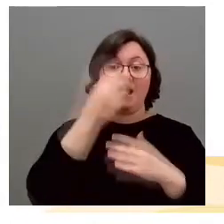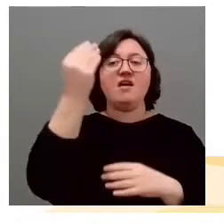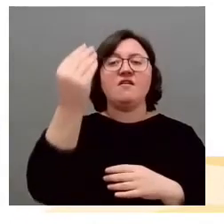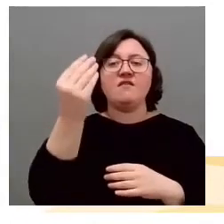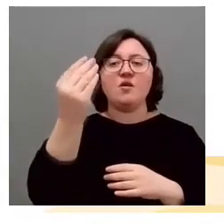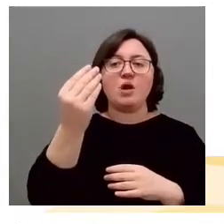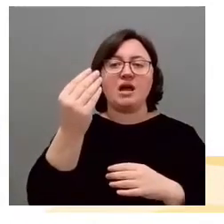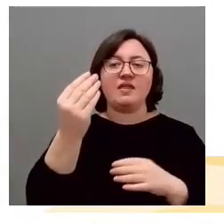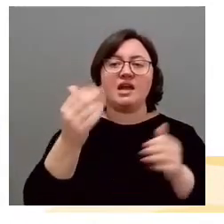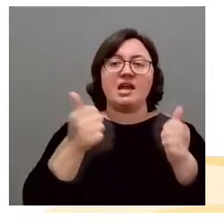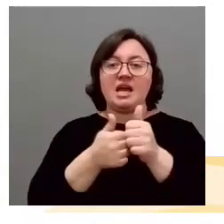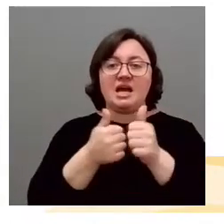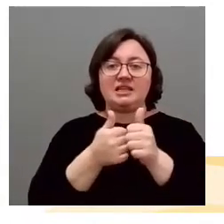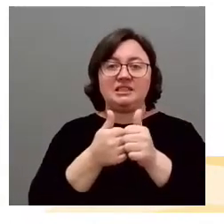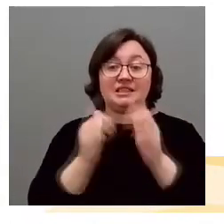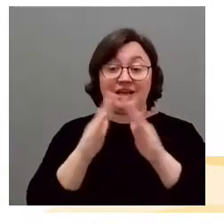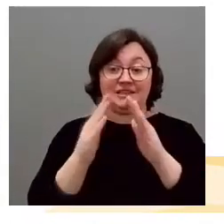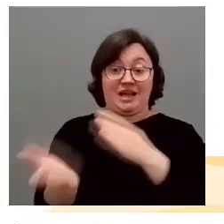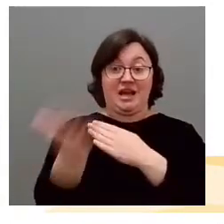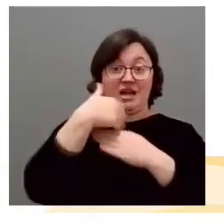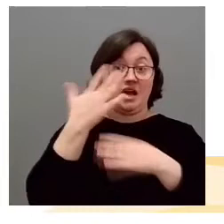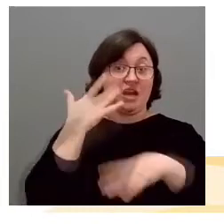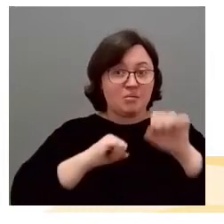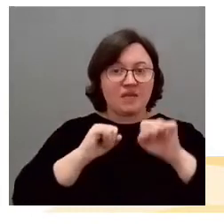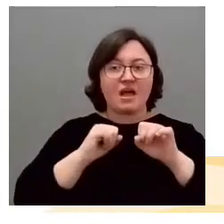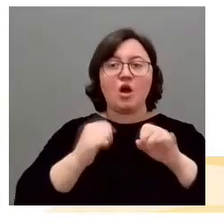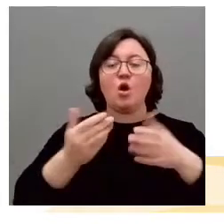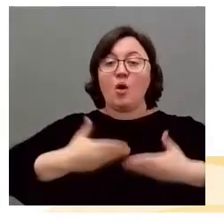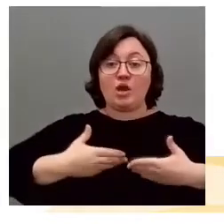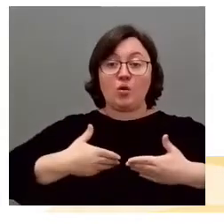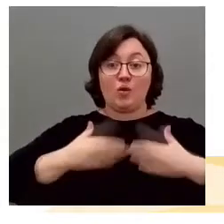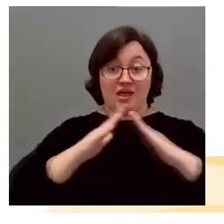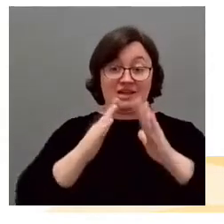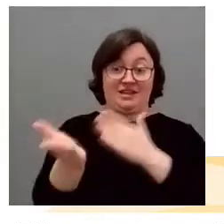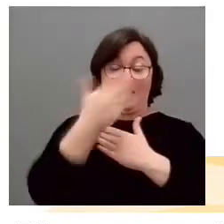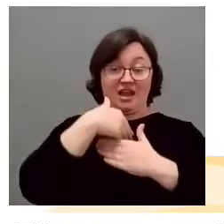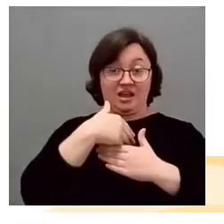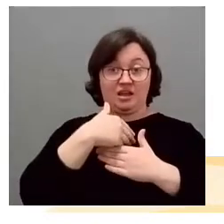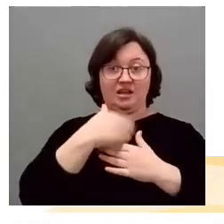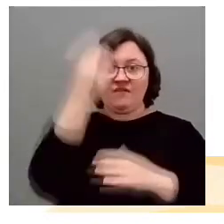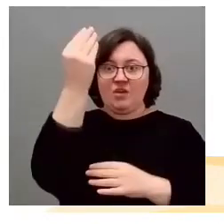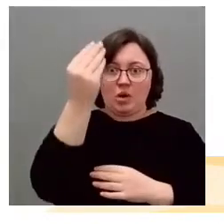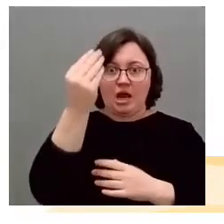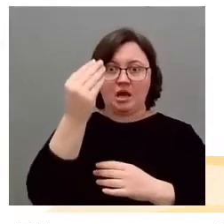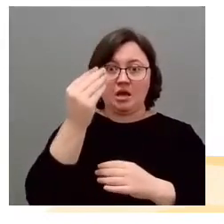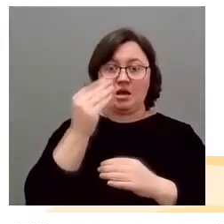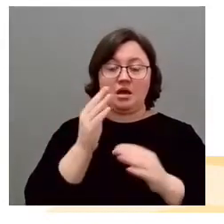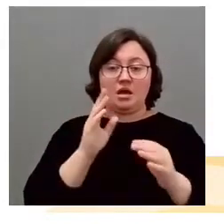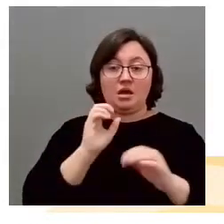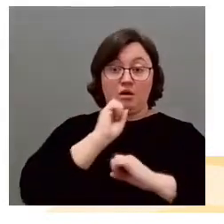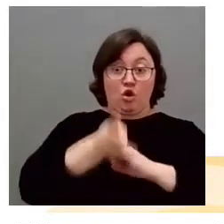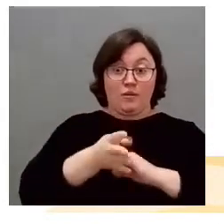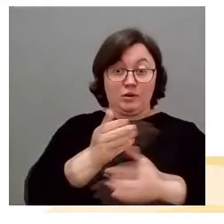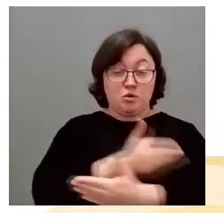de la asistente domiciliaria, la ayuda a domicilio, es que, claro, con la pandemia todo esto se